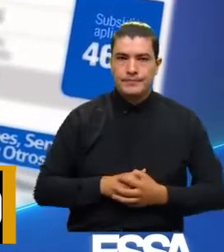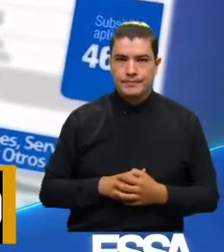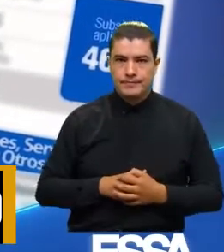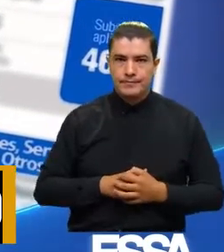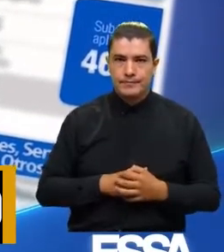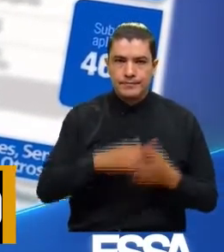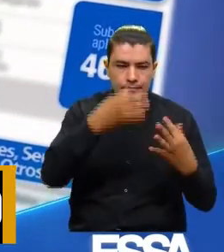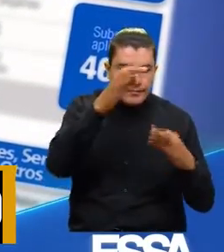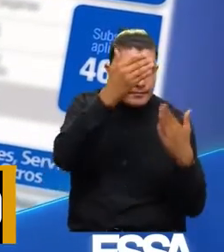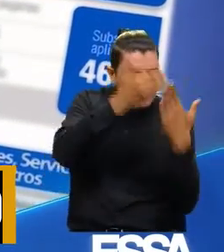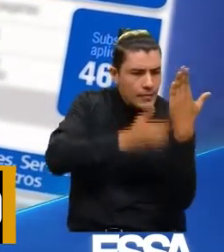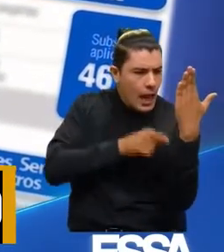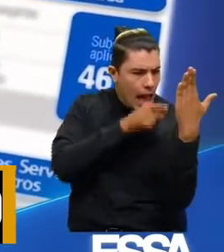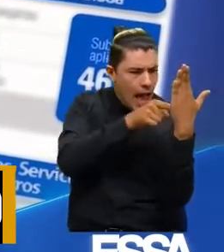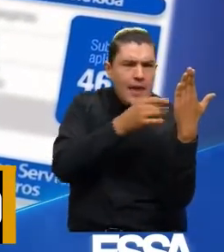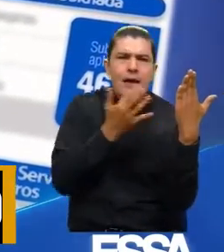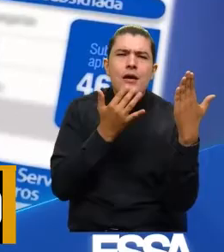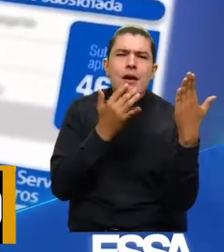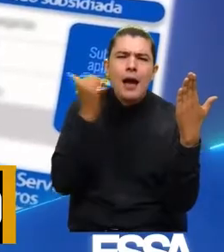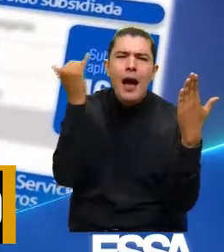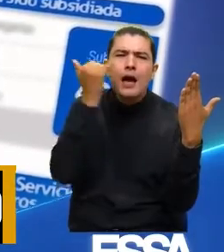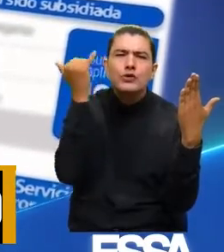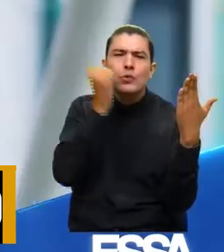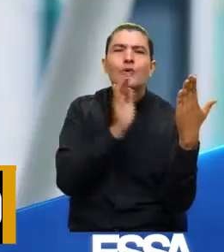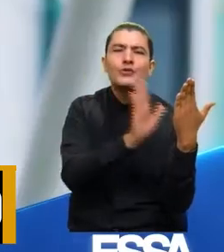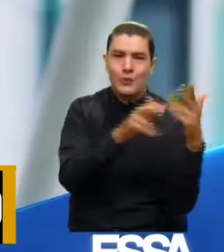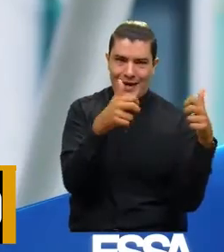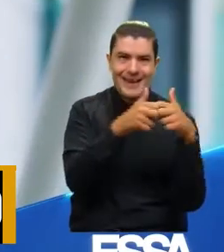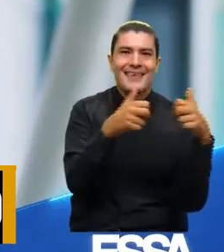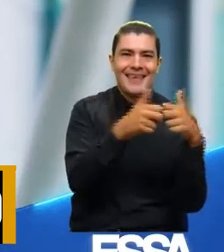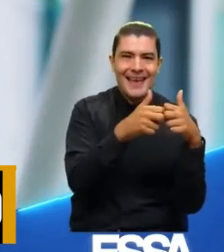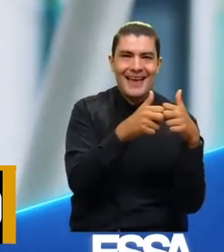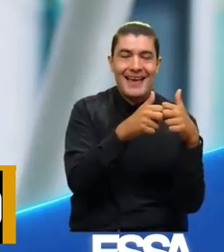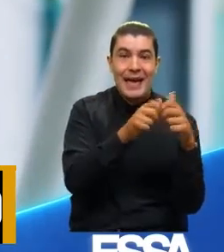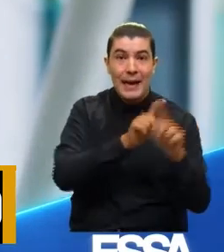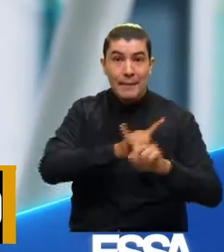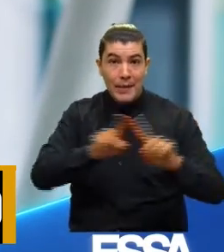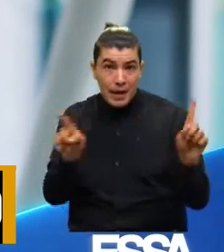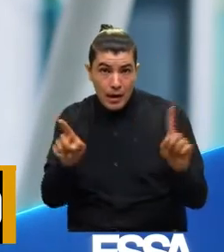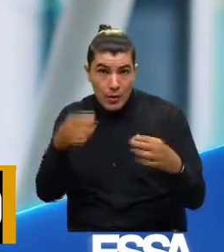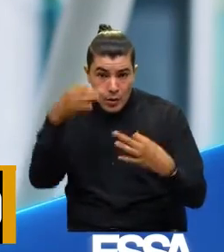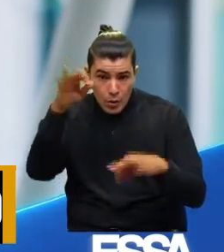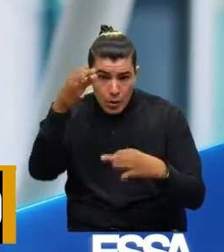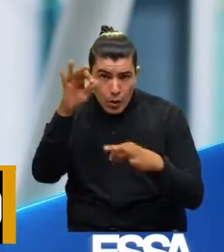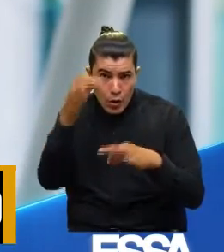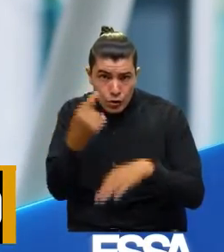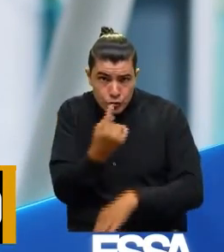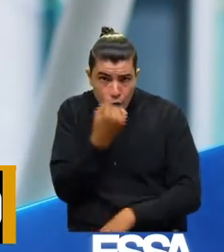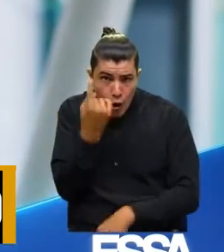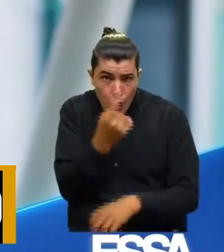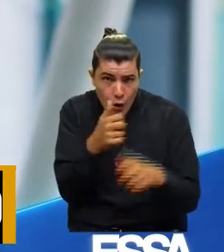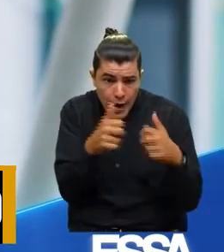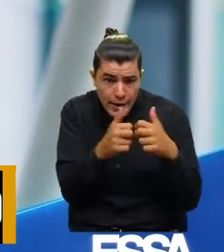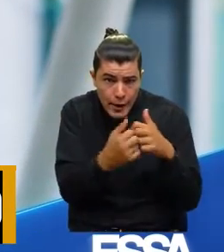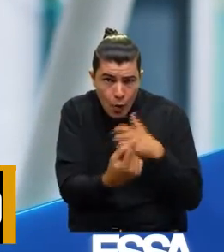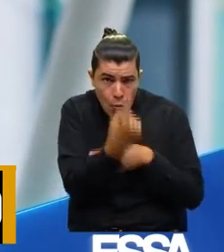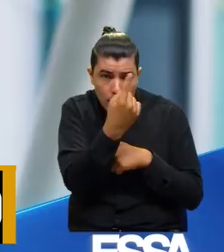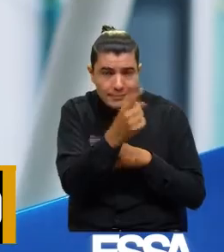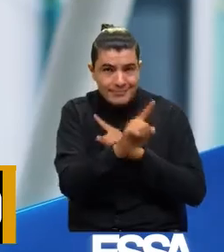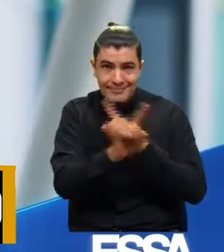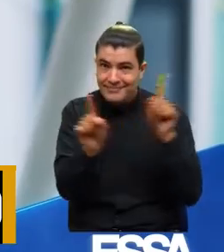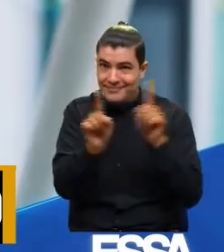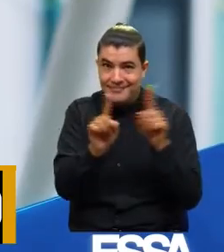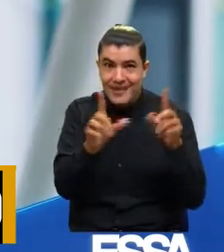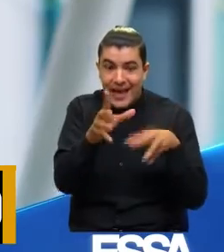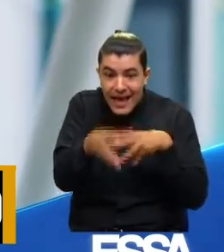Identificación, todo en azul, lo que tiene que ver con energía. Pero la factura no solamente lleva el servicio de la energía, lleva